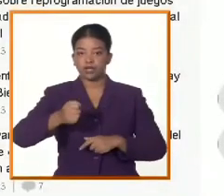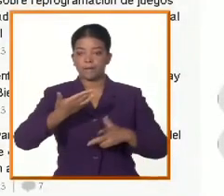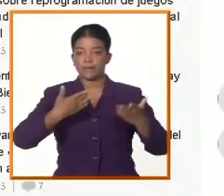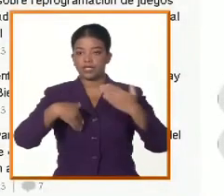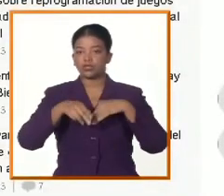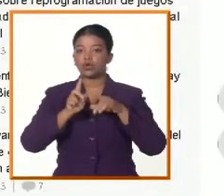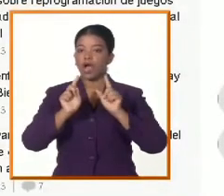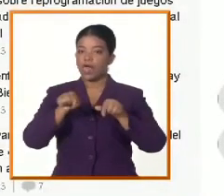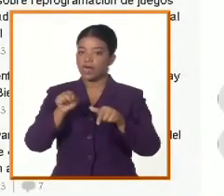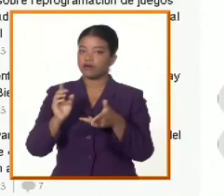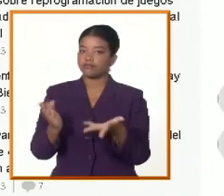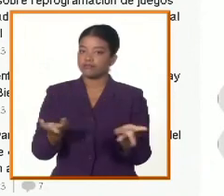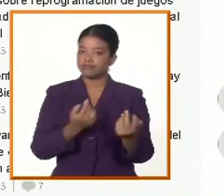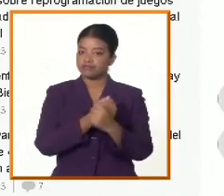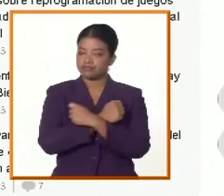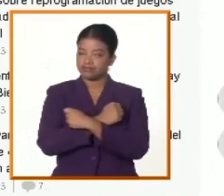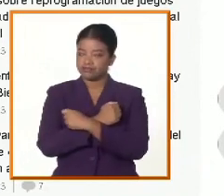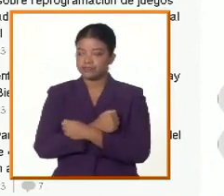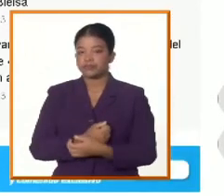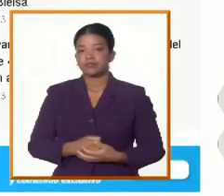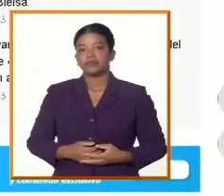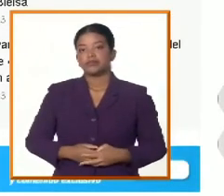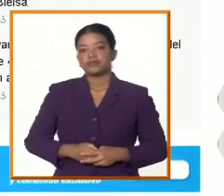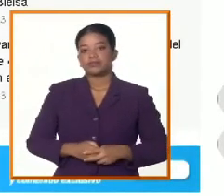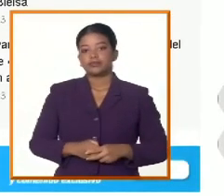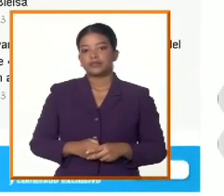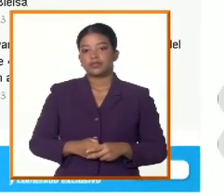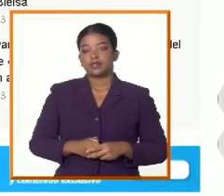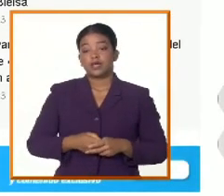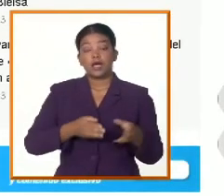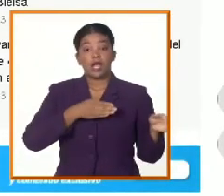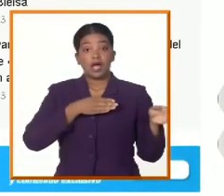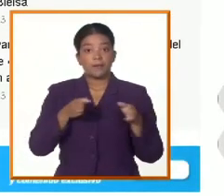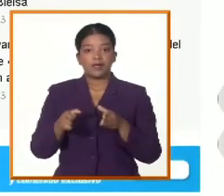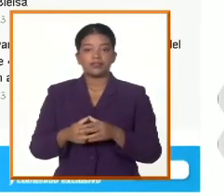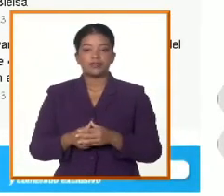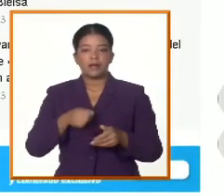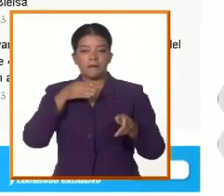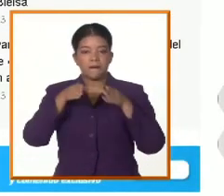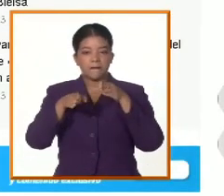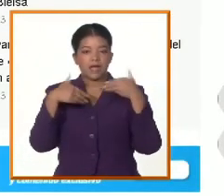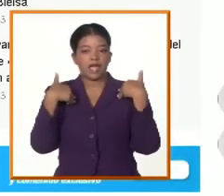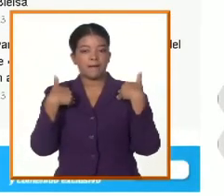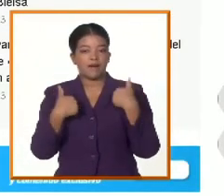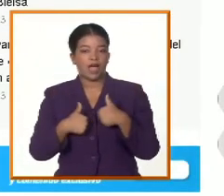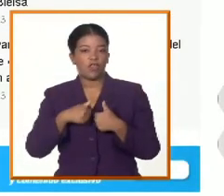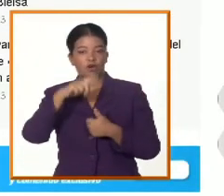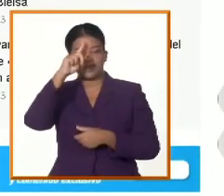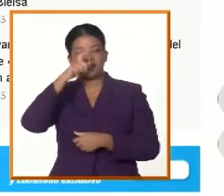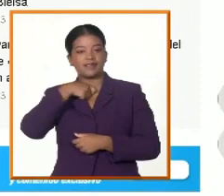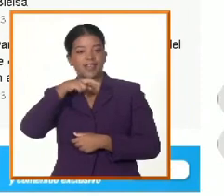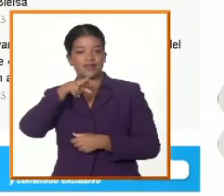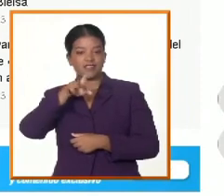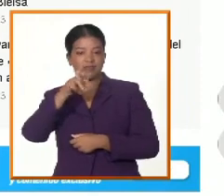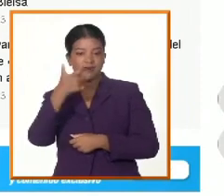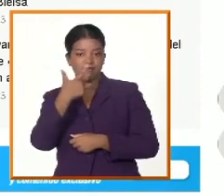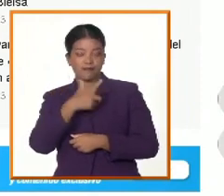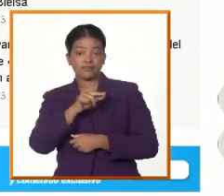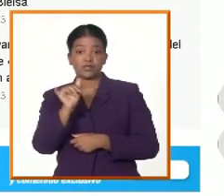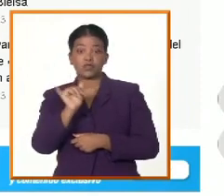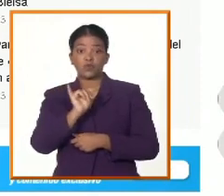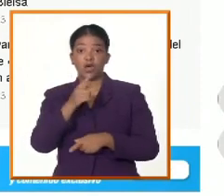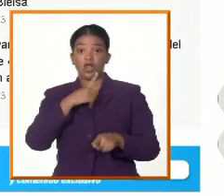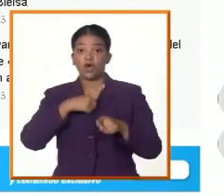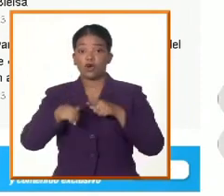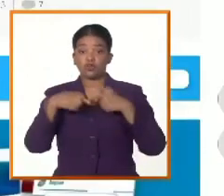ministro de defensa milos buchevique estuvieron presentes en ese recibimiento el embajador de Serbia en Cuba Danilo pantovic y el embajador